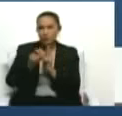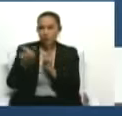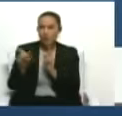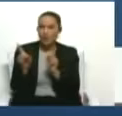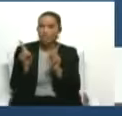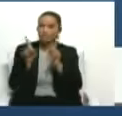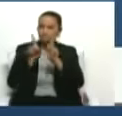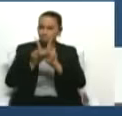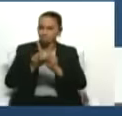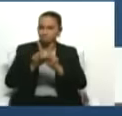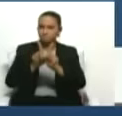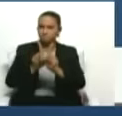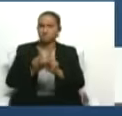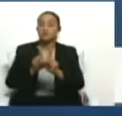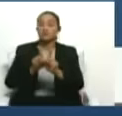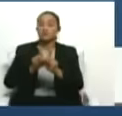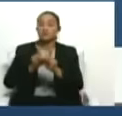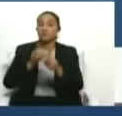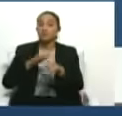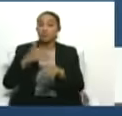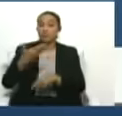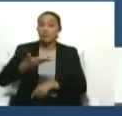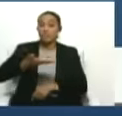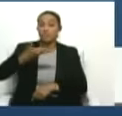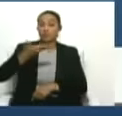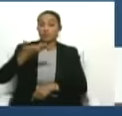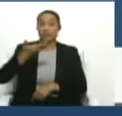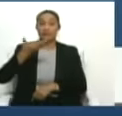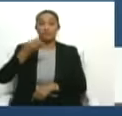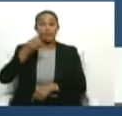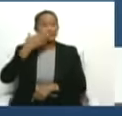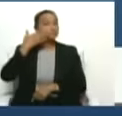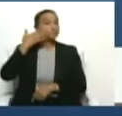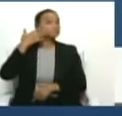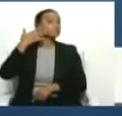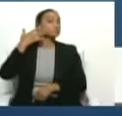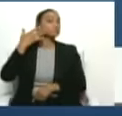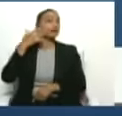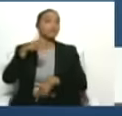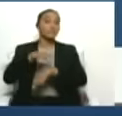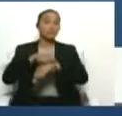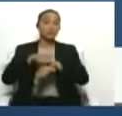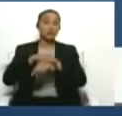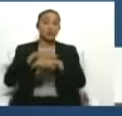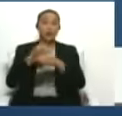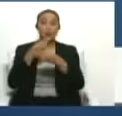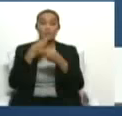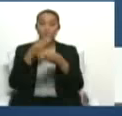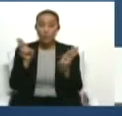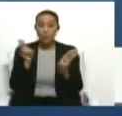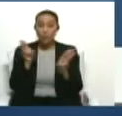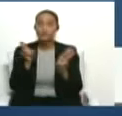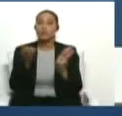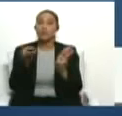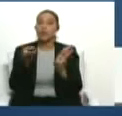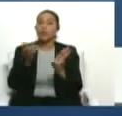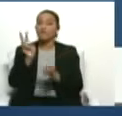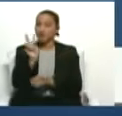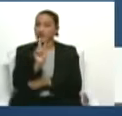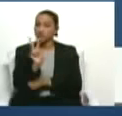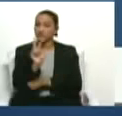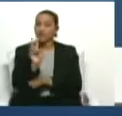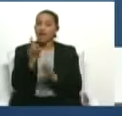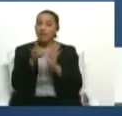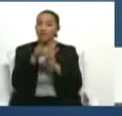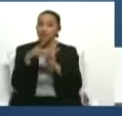gran prestigio y credibilidad que tiene esta institución garante de la justicia venezolana, de la paz y los derechos humanos hoy en